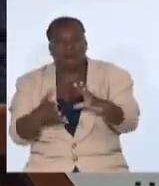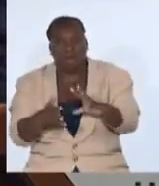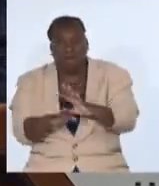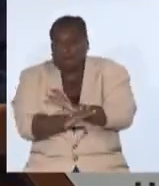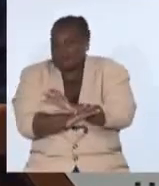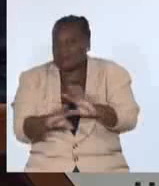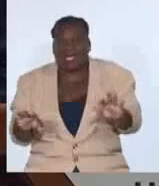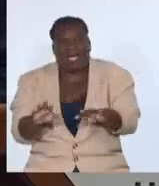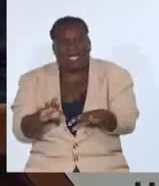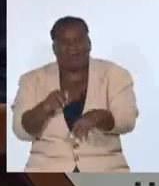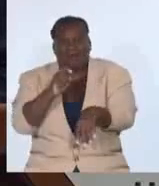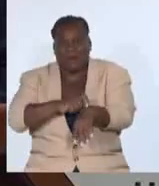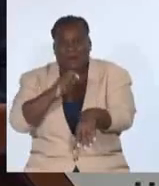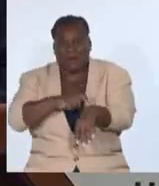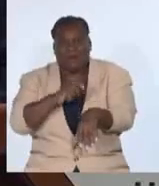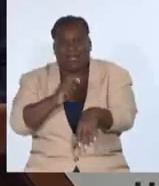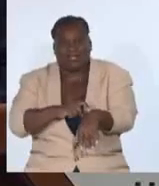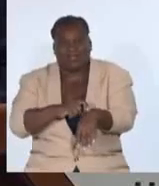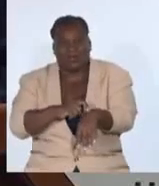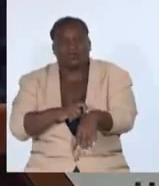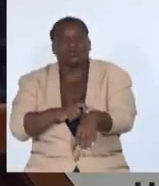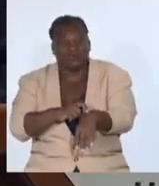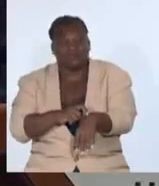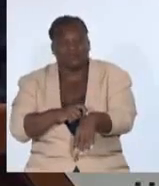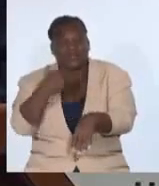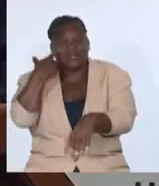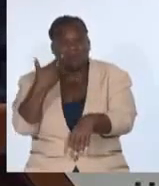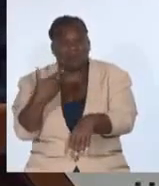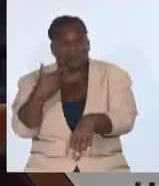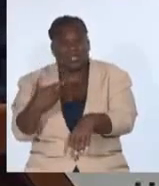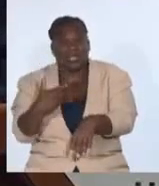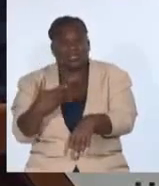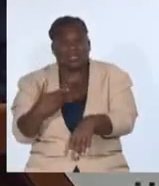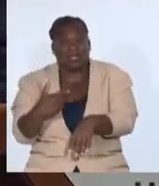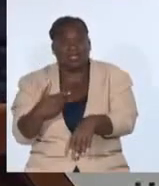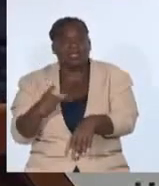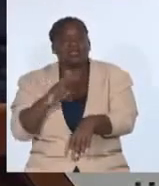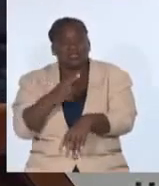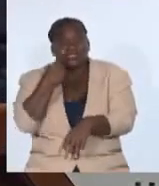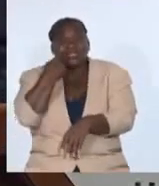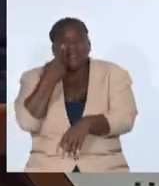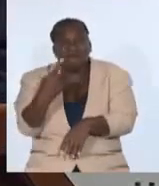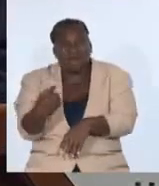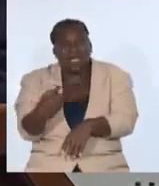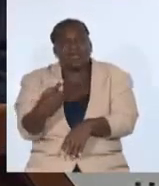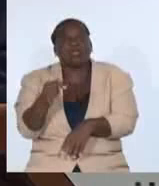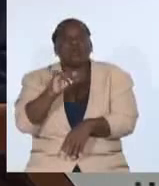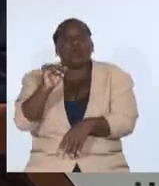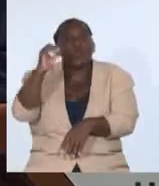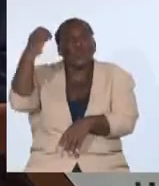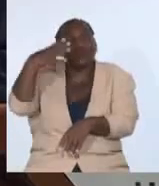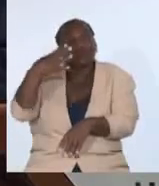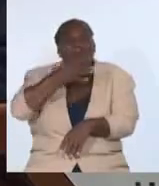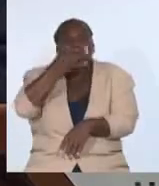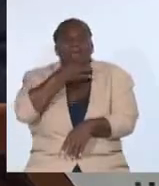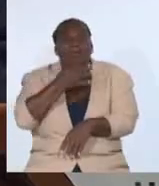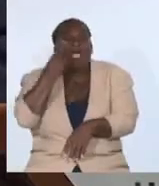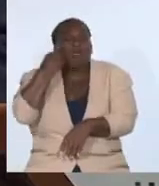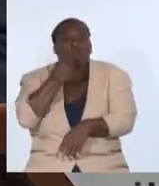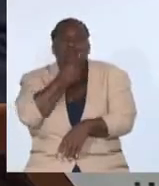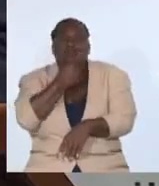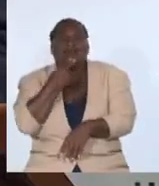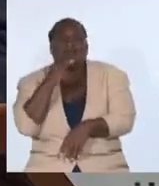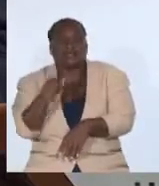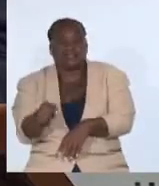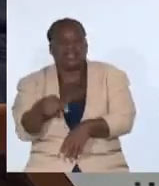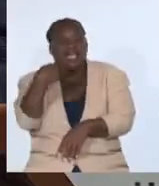es la hora de los hornos en la que no se ha de ver más que la luz diría José Martí con el derecho que